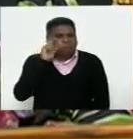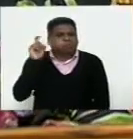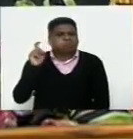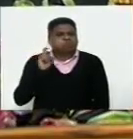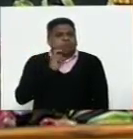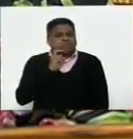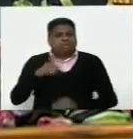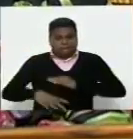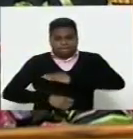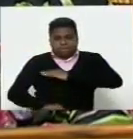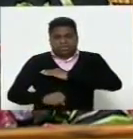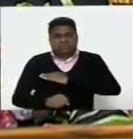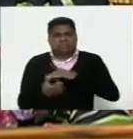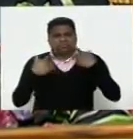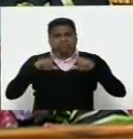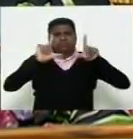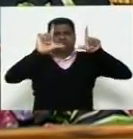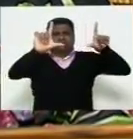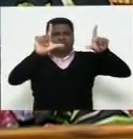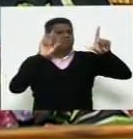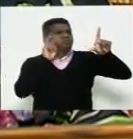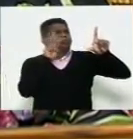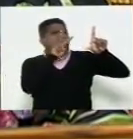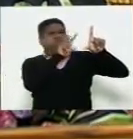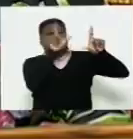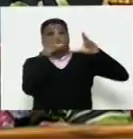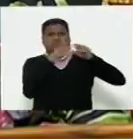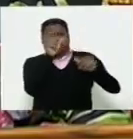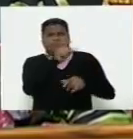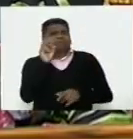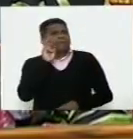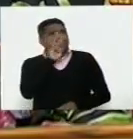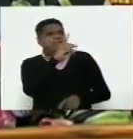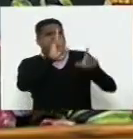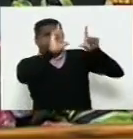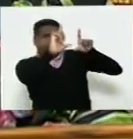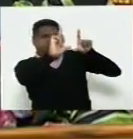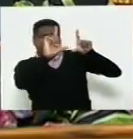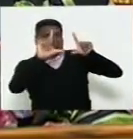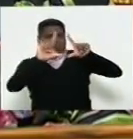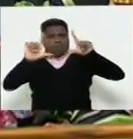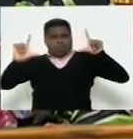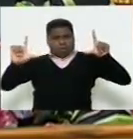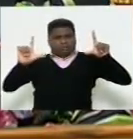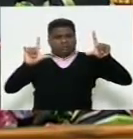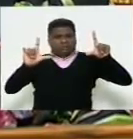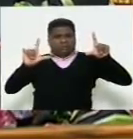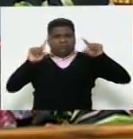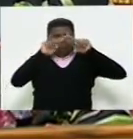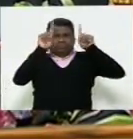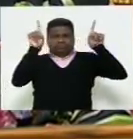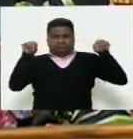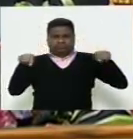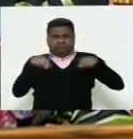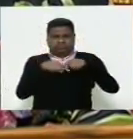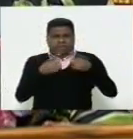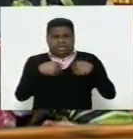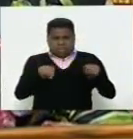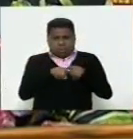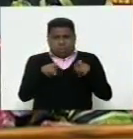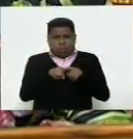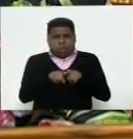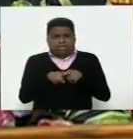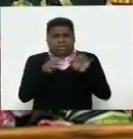colocar a la vista de los usuarios y usuarias un cartel cuyas dimensiones sean iguales